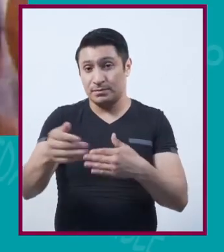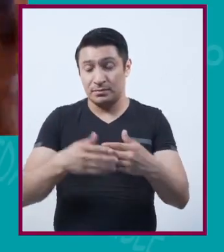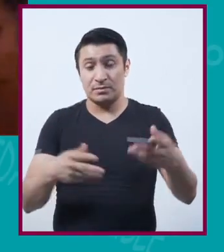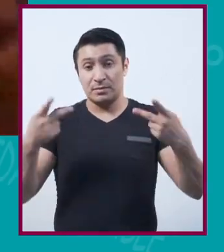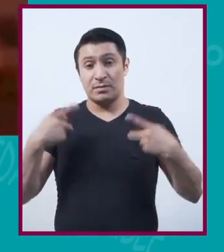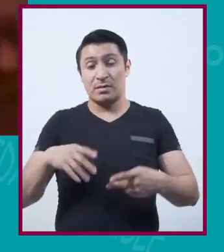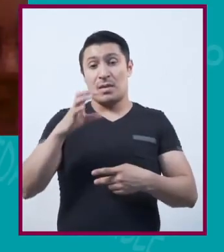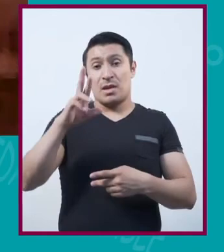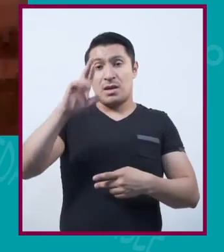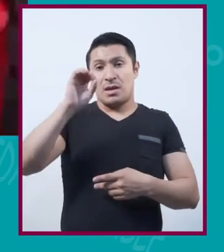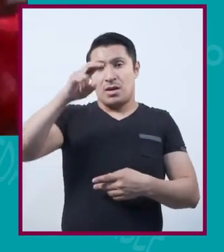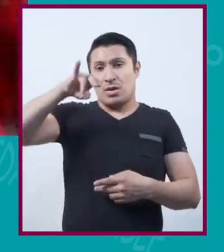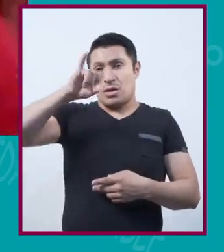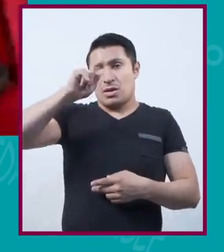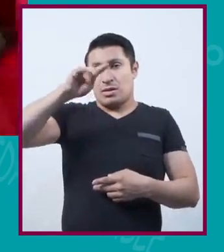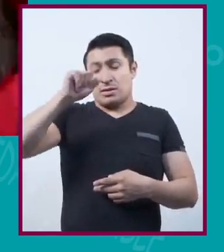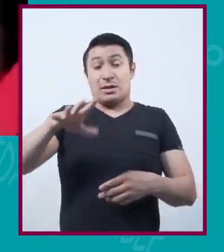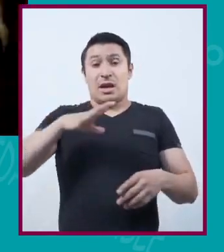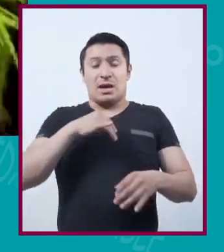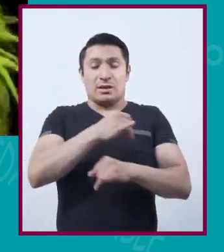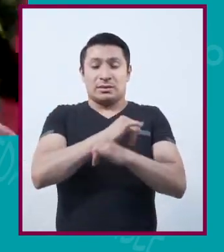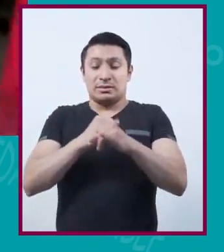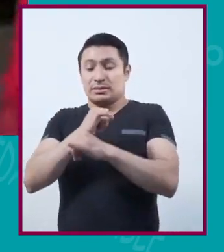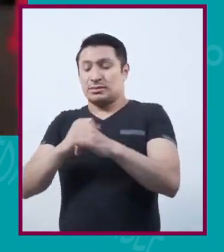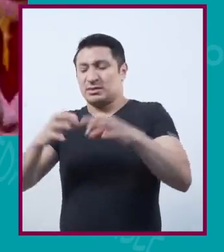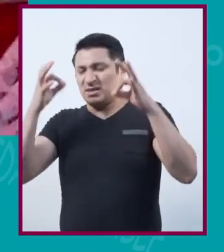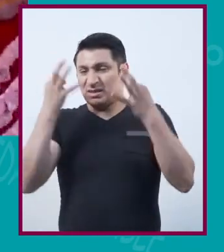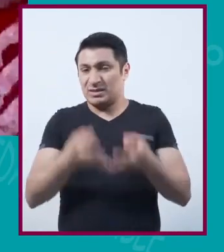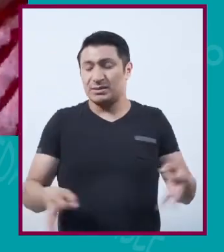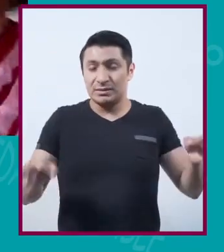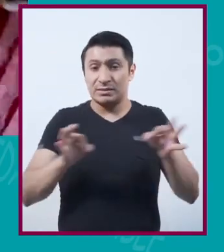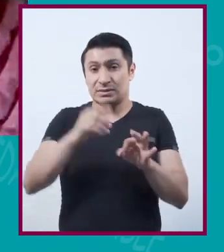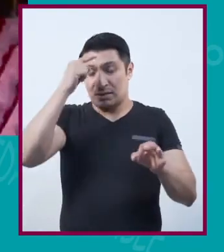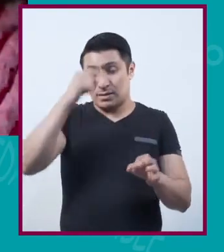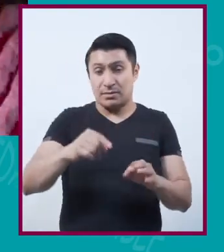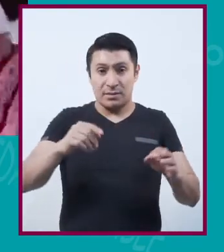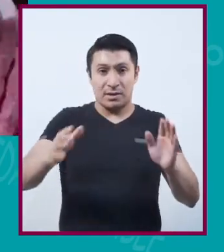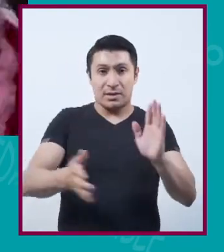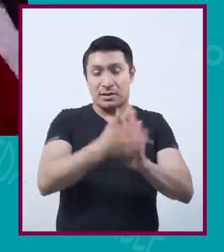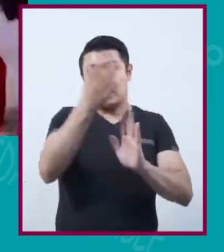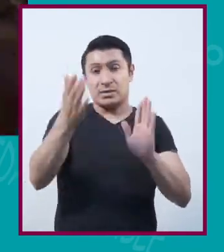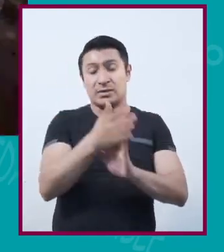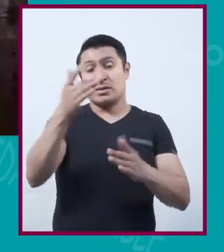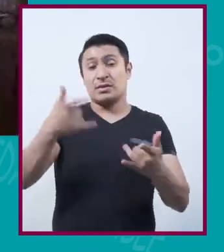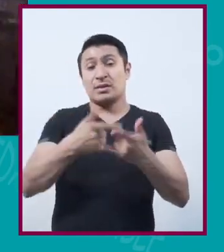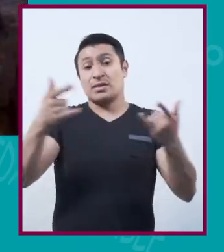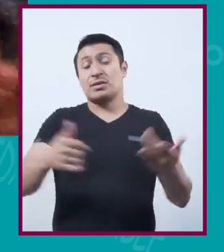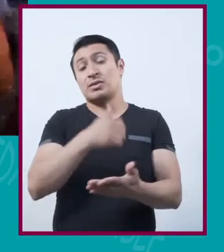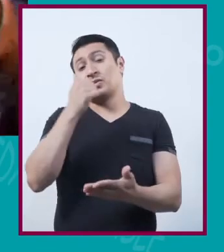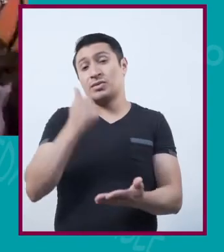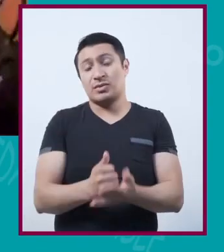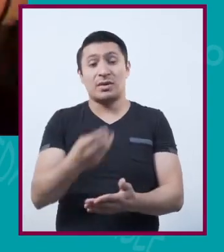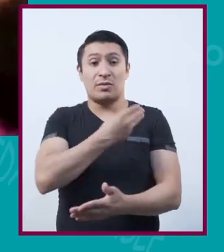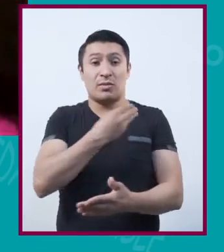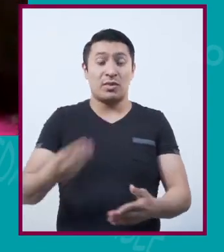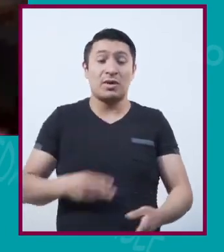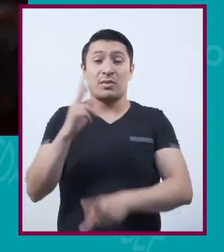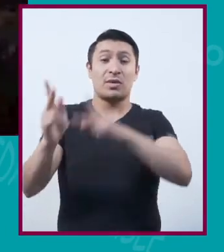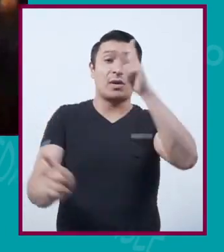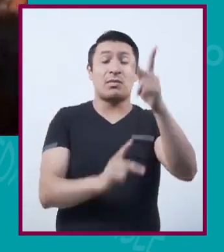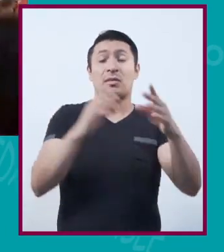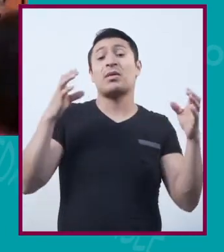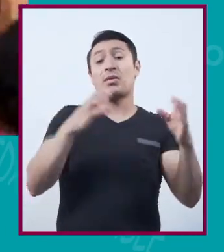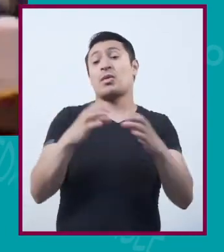Actualmente, las y los cronistas realizan una ardua tarea para rescatar y reconstruir la historia de las ciudades,